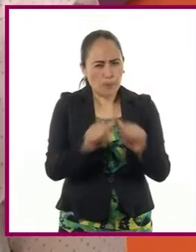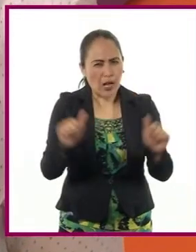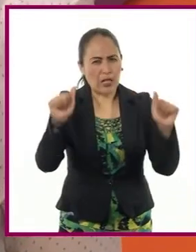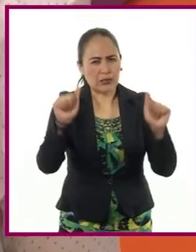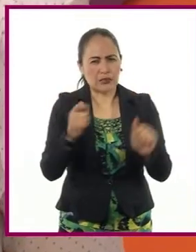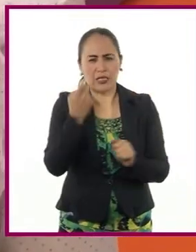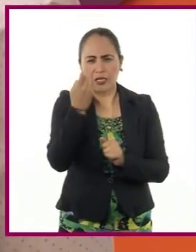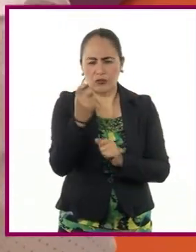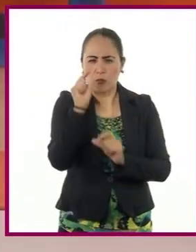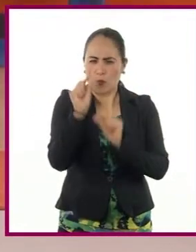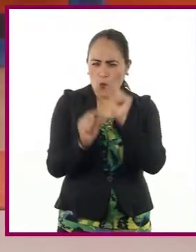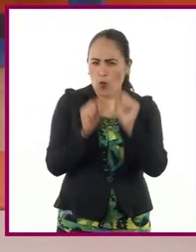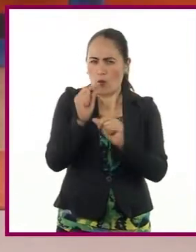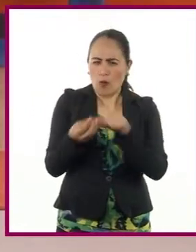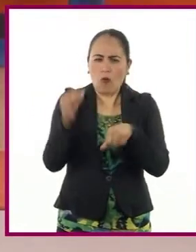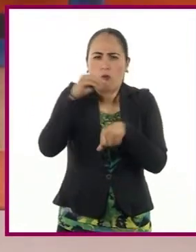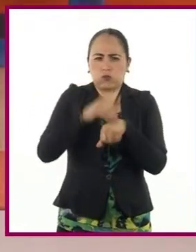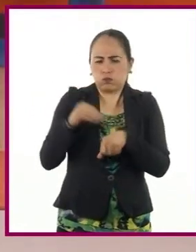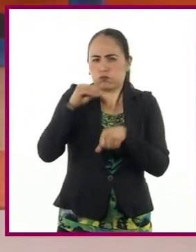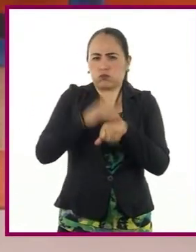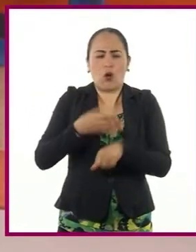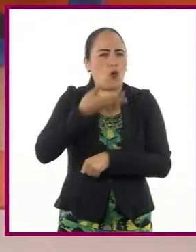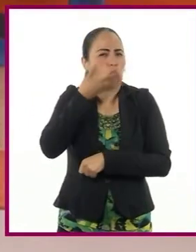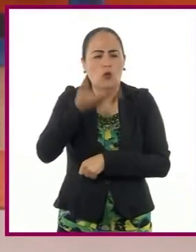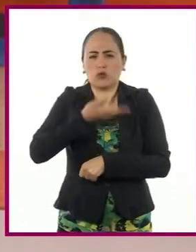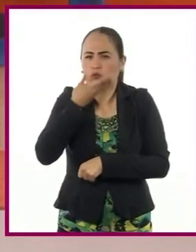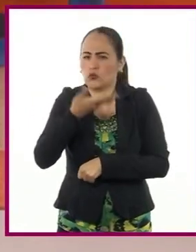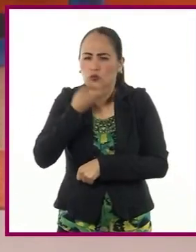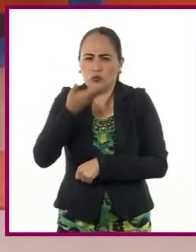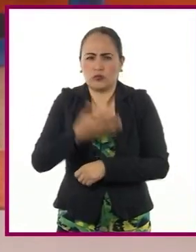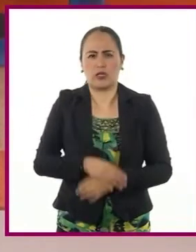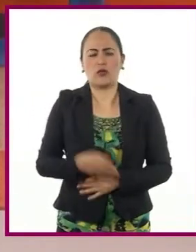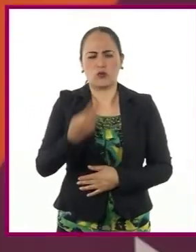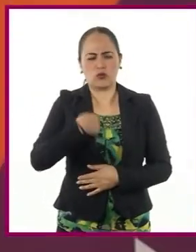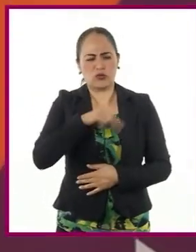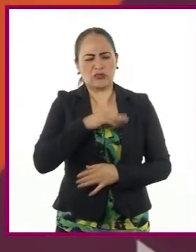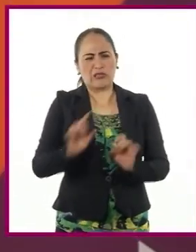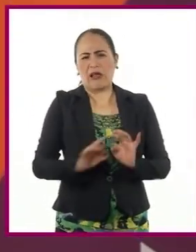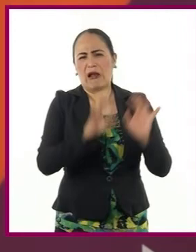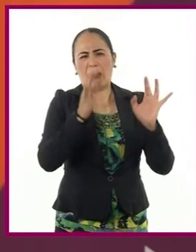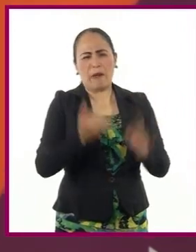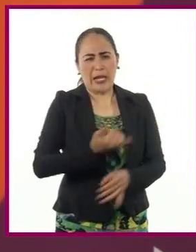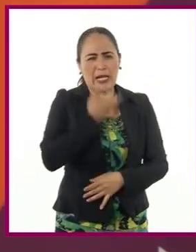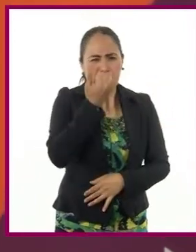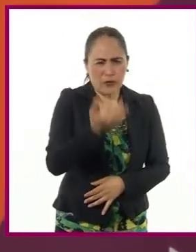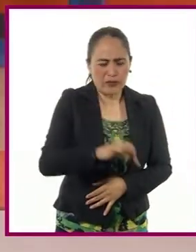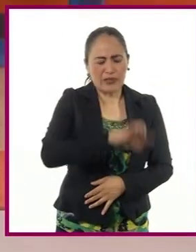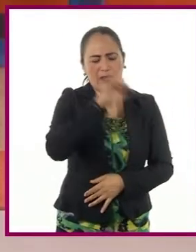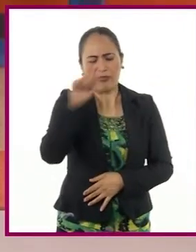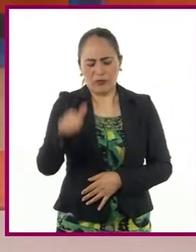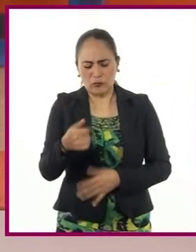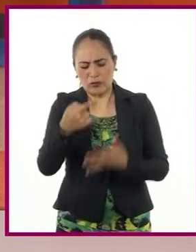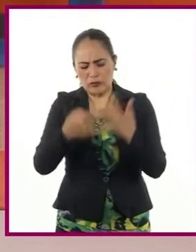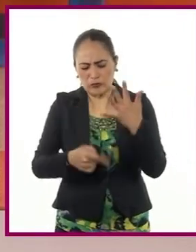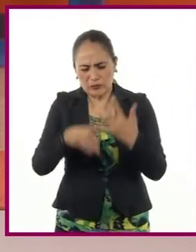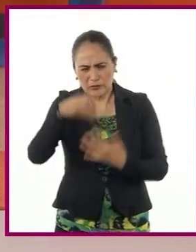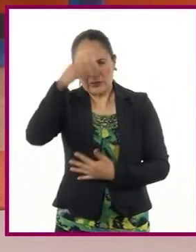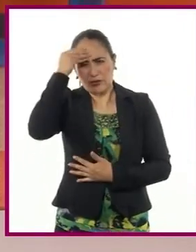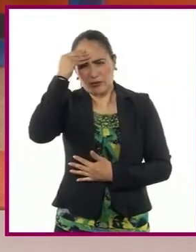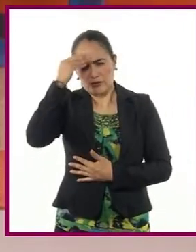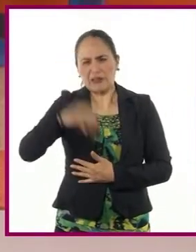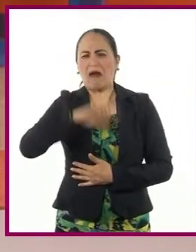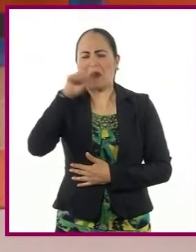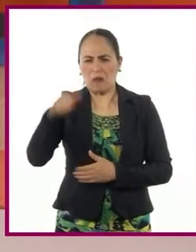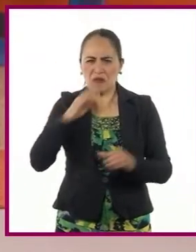debe ir perfeccionando con cada experiencia. Aprendemos de nuestros errores y vamos mejorando nuestras destrezas de comunicación